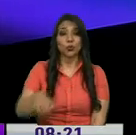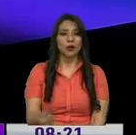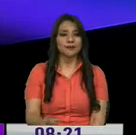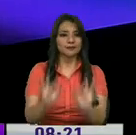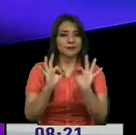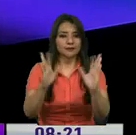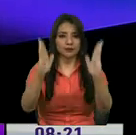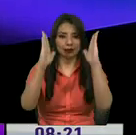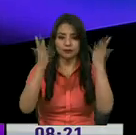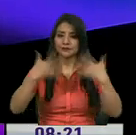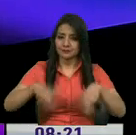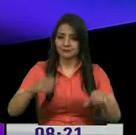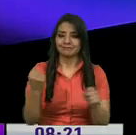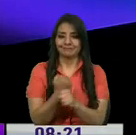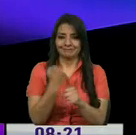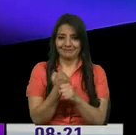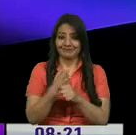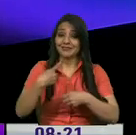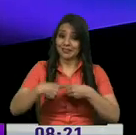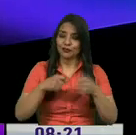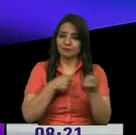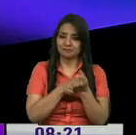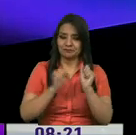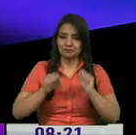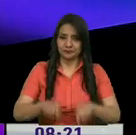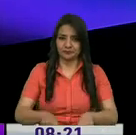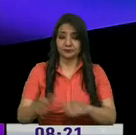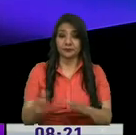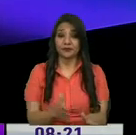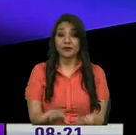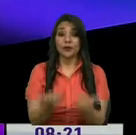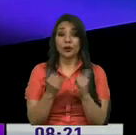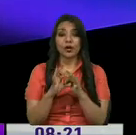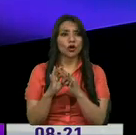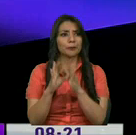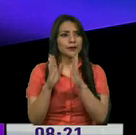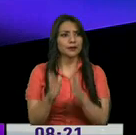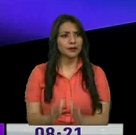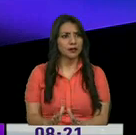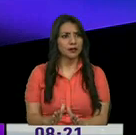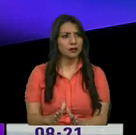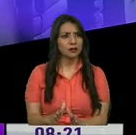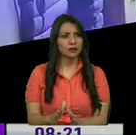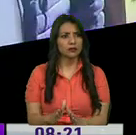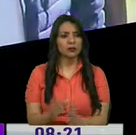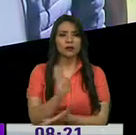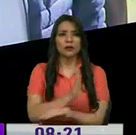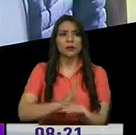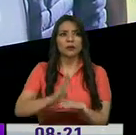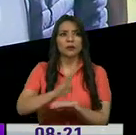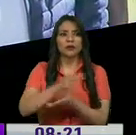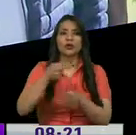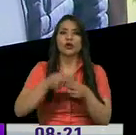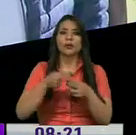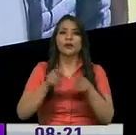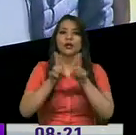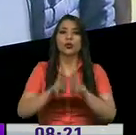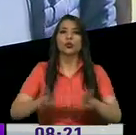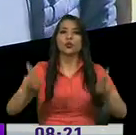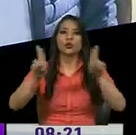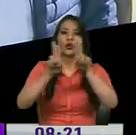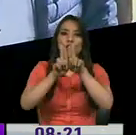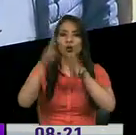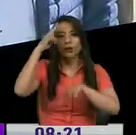Movilizado y trabajando por una mejor ciudad. Andrea Orbe, desde, esta es la ciudadela Unión Nacional, norte de Quito, si no lo conocen.